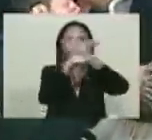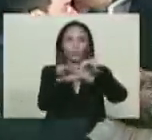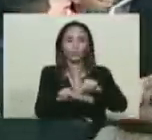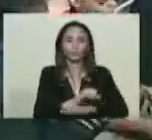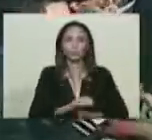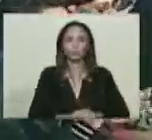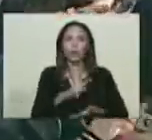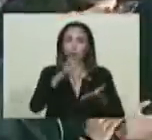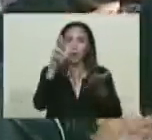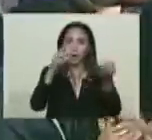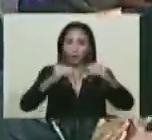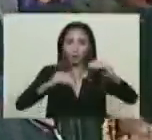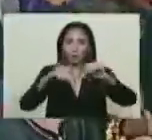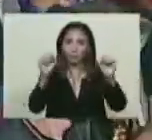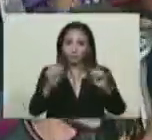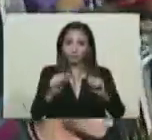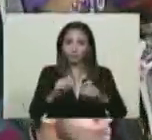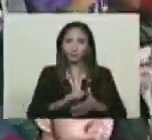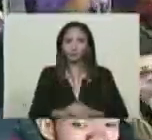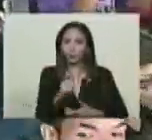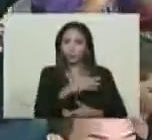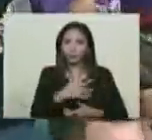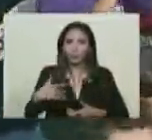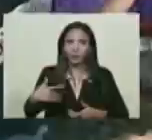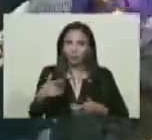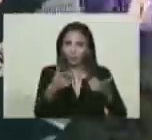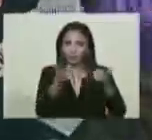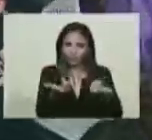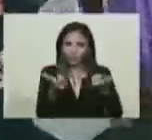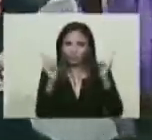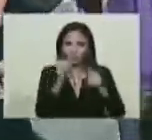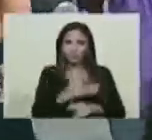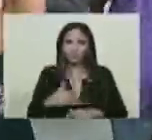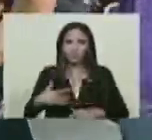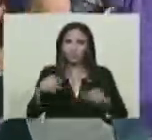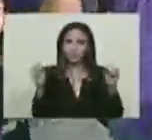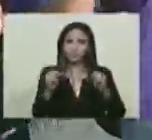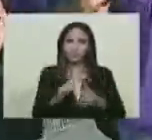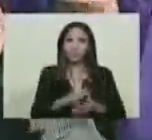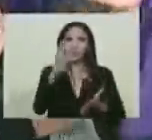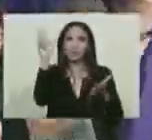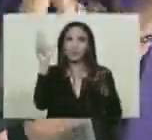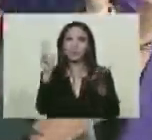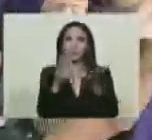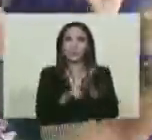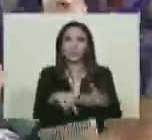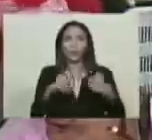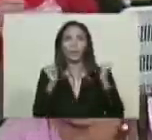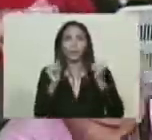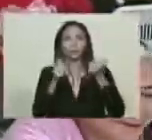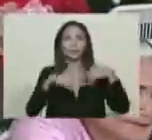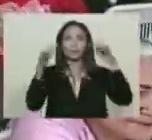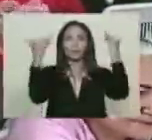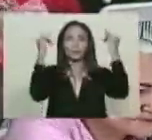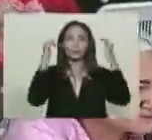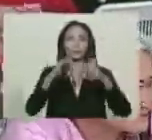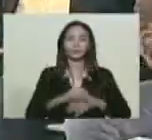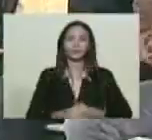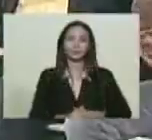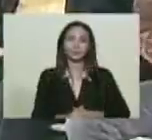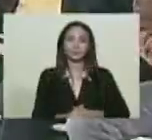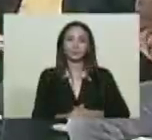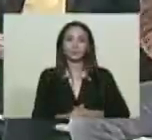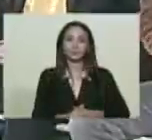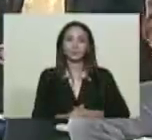¿Están de acuerdo? ¿Ustedes me autorizan? ¡Aprobado! ¡Arranca la rumba!